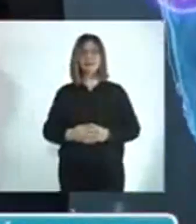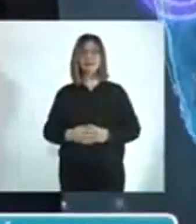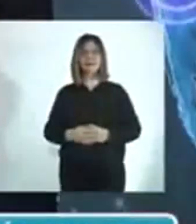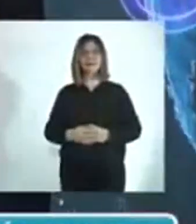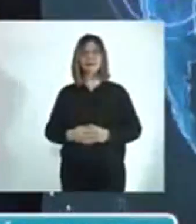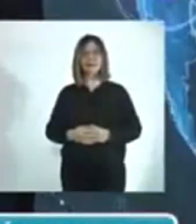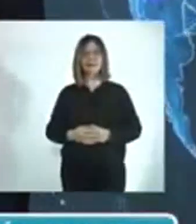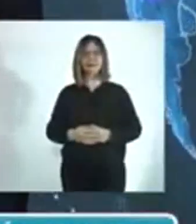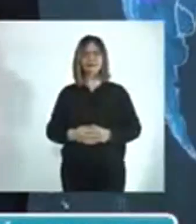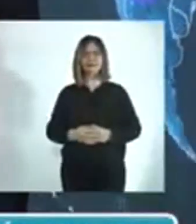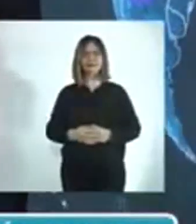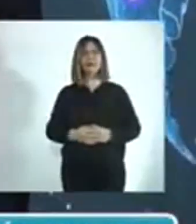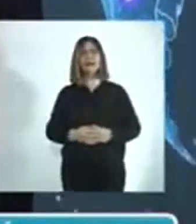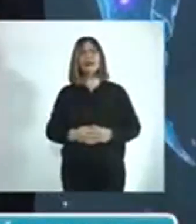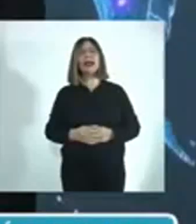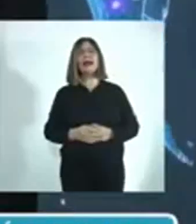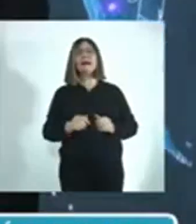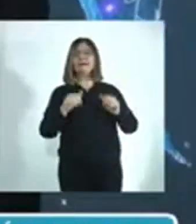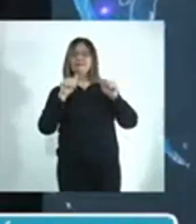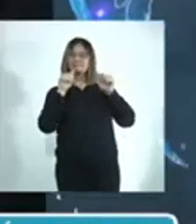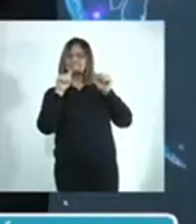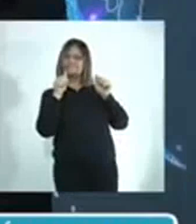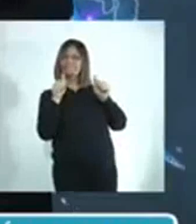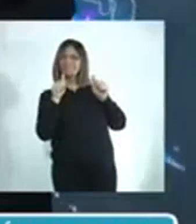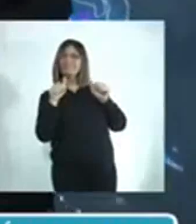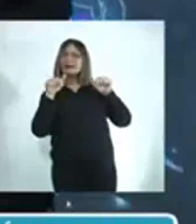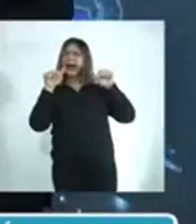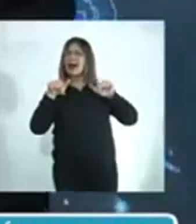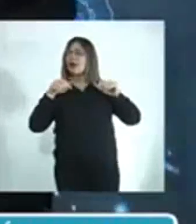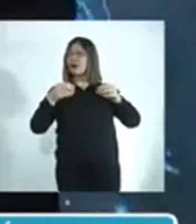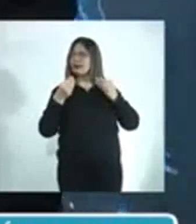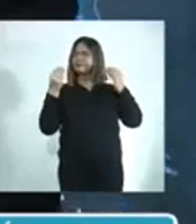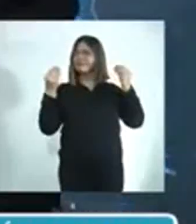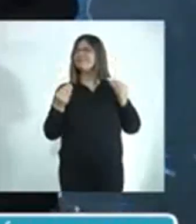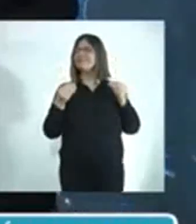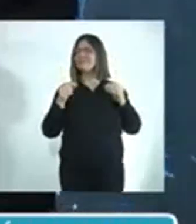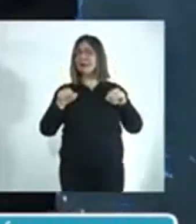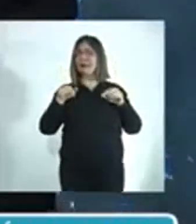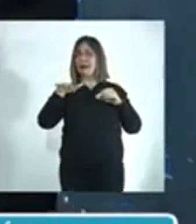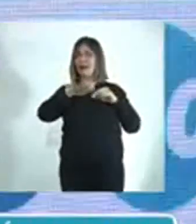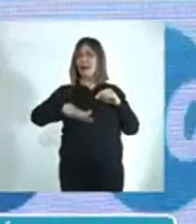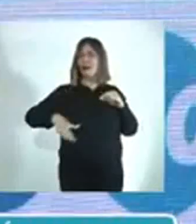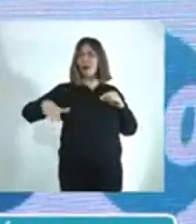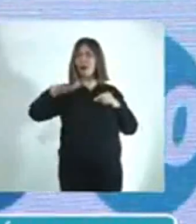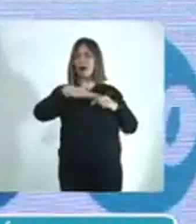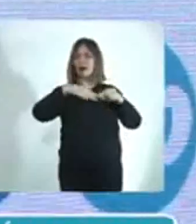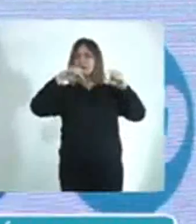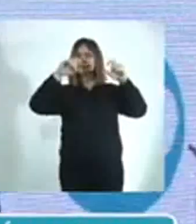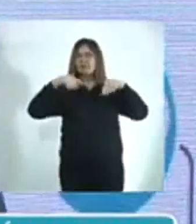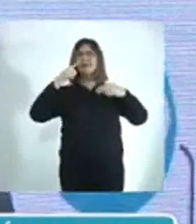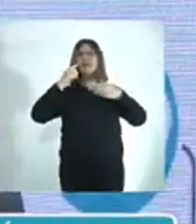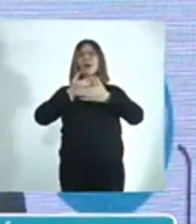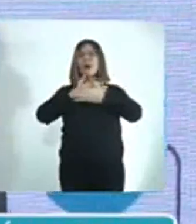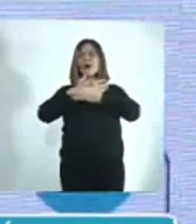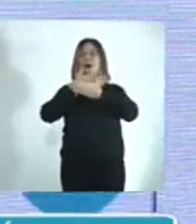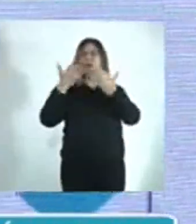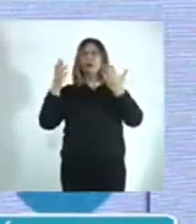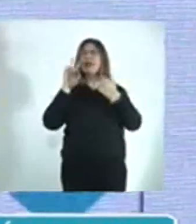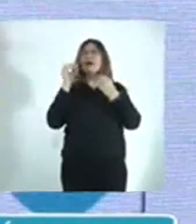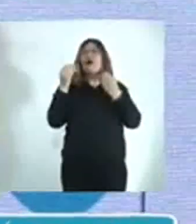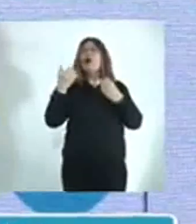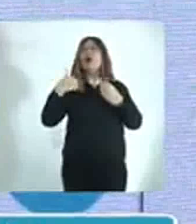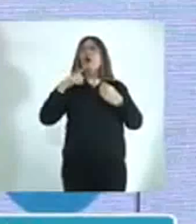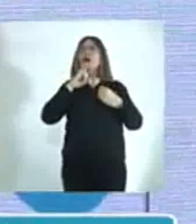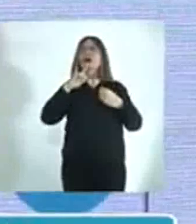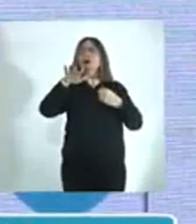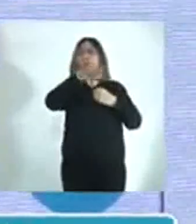ahí está. Bueno, a ver, hay actividades en este lugar maravilloso que recién lo veíamos desde el cielo con el dron, lo que se vive